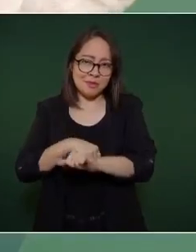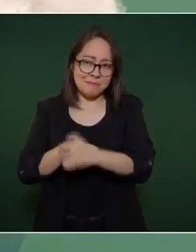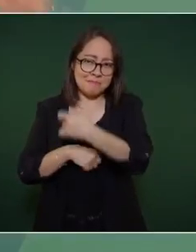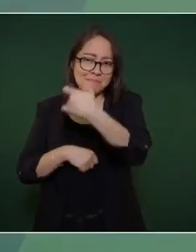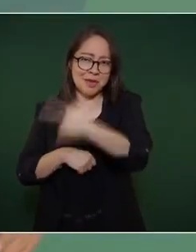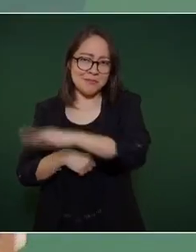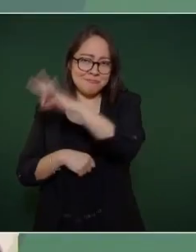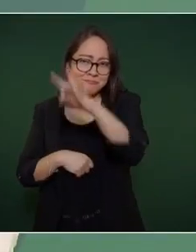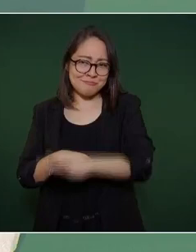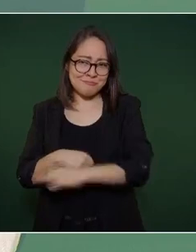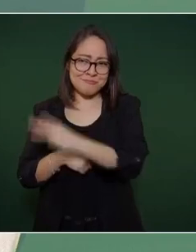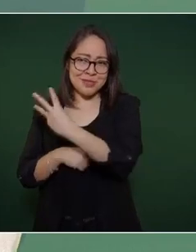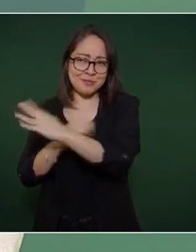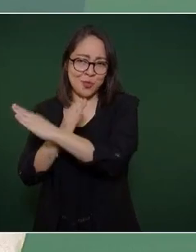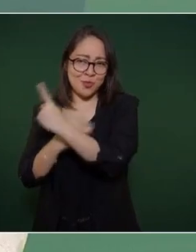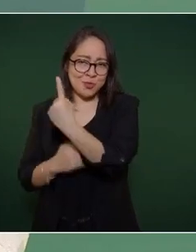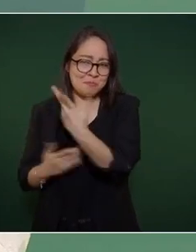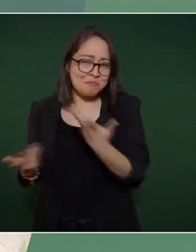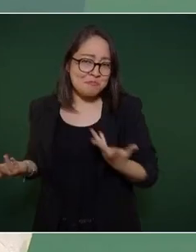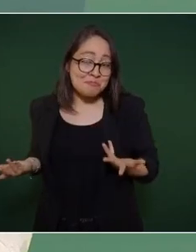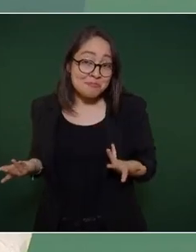no sabíamos.